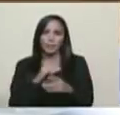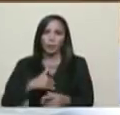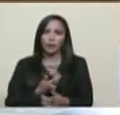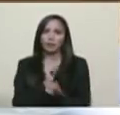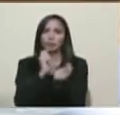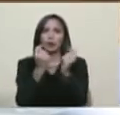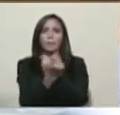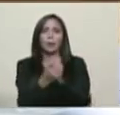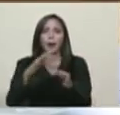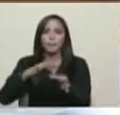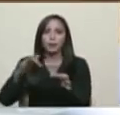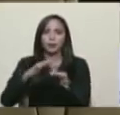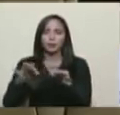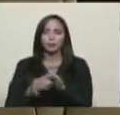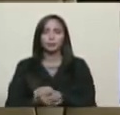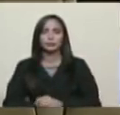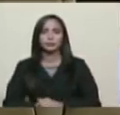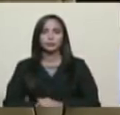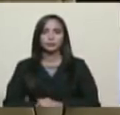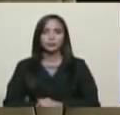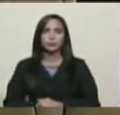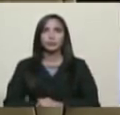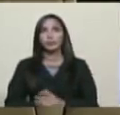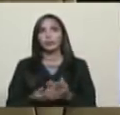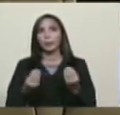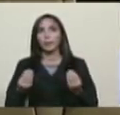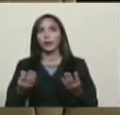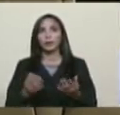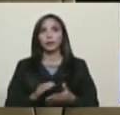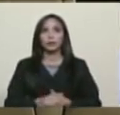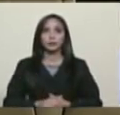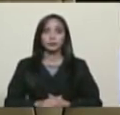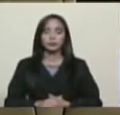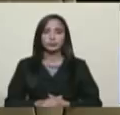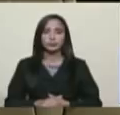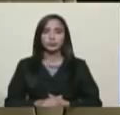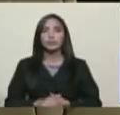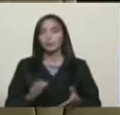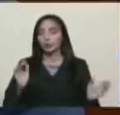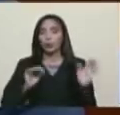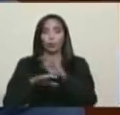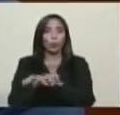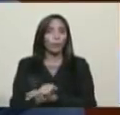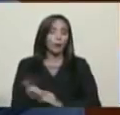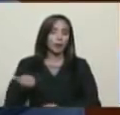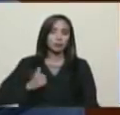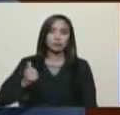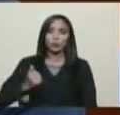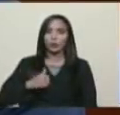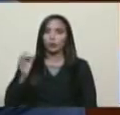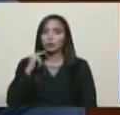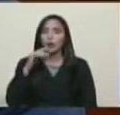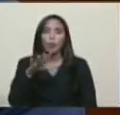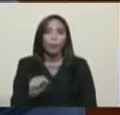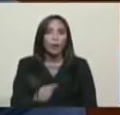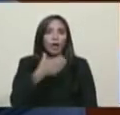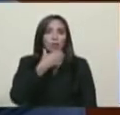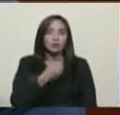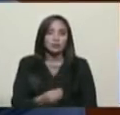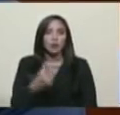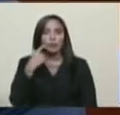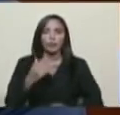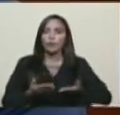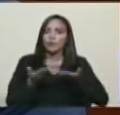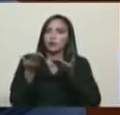mundo para bueno poder comprar lo que ustedes quieren las navidades si quiere hacer un